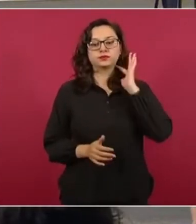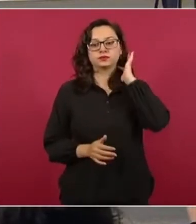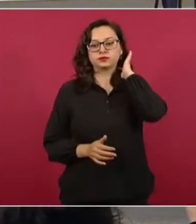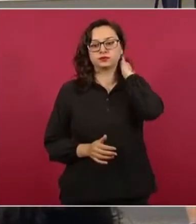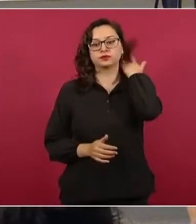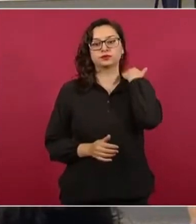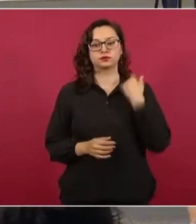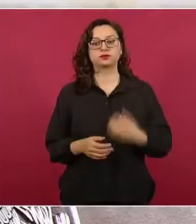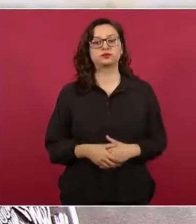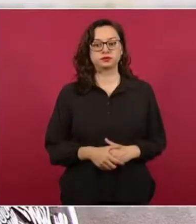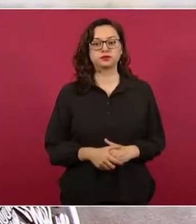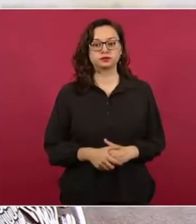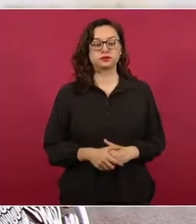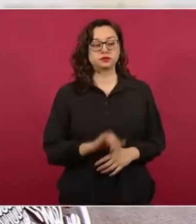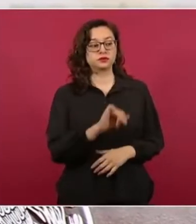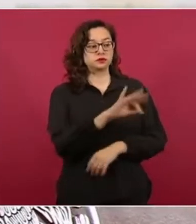para pequeñitos.